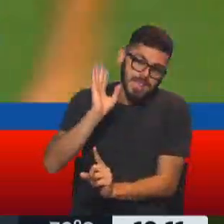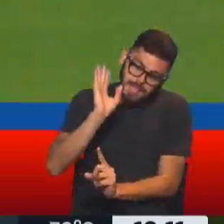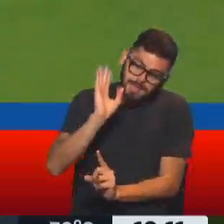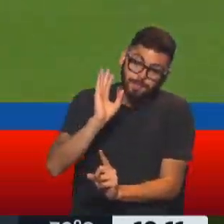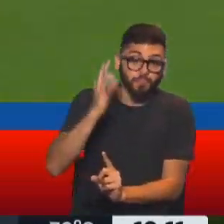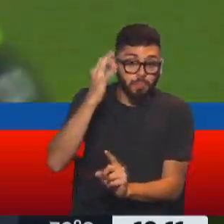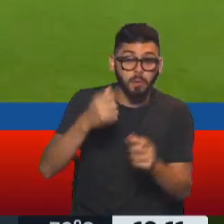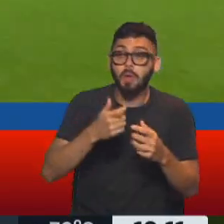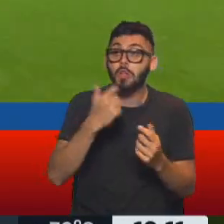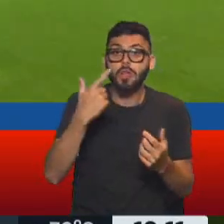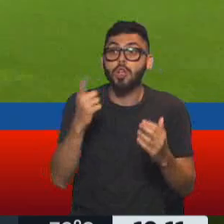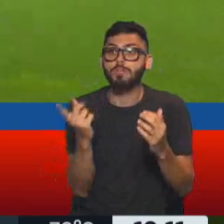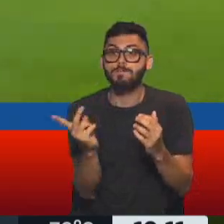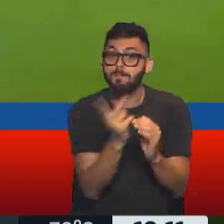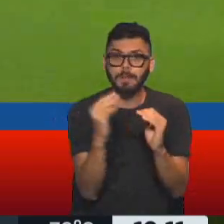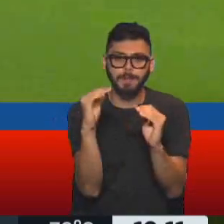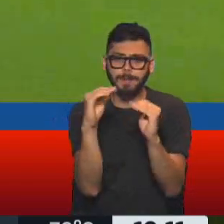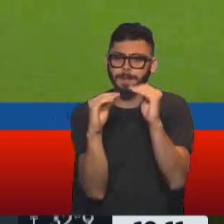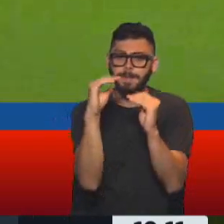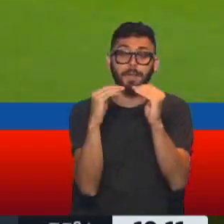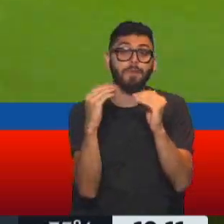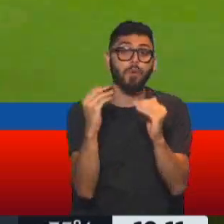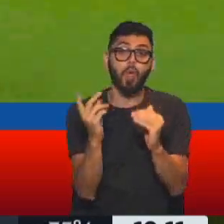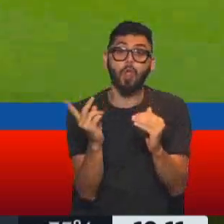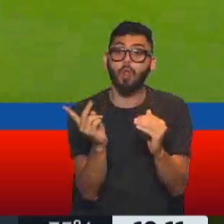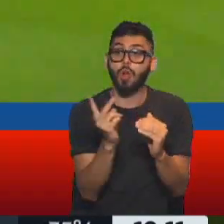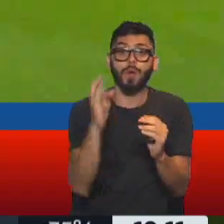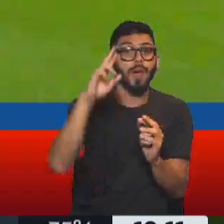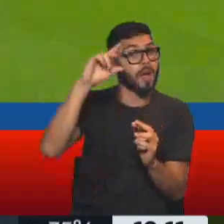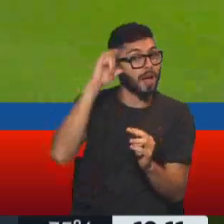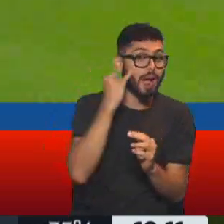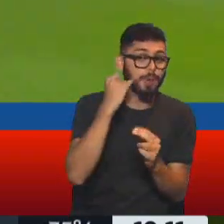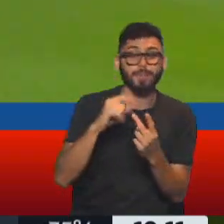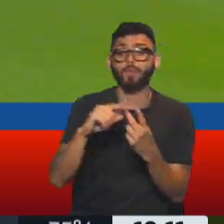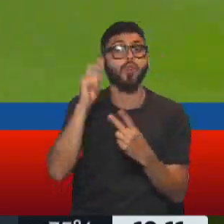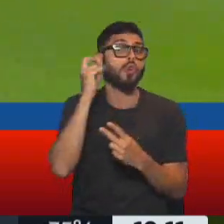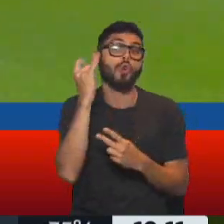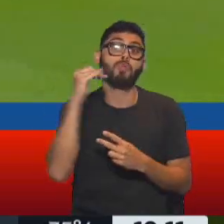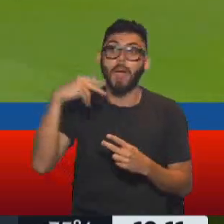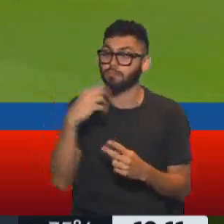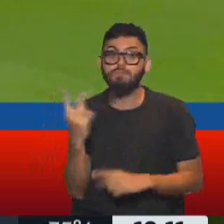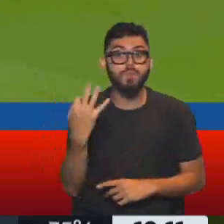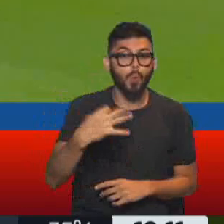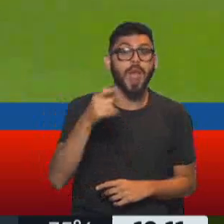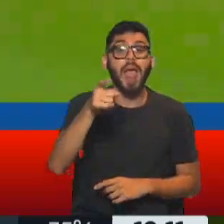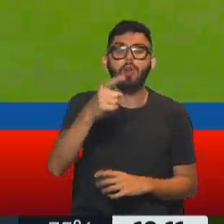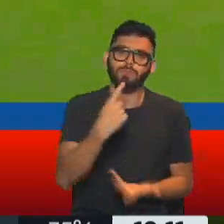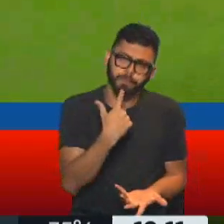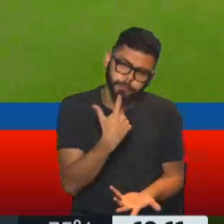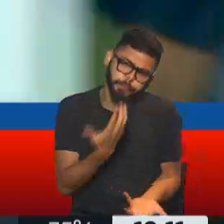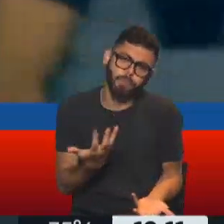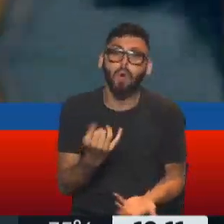lo pudo ganar cualquiera de los dos, porque las figuras fueron Rey y Guzmán. Y esto, la polémica de la fecha. ¿Fue penal